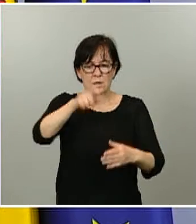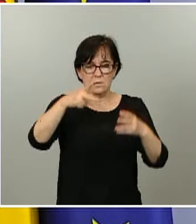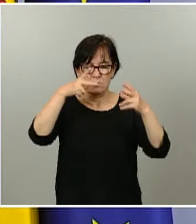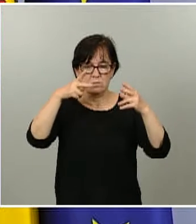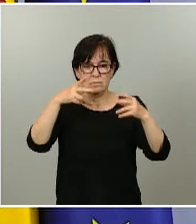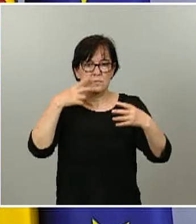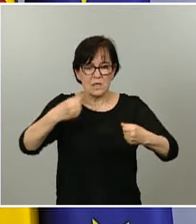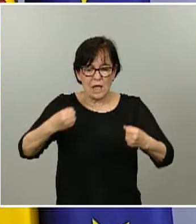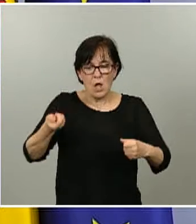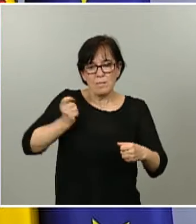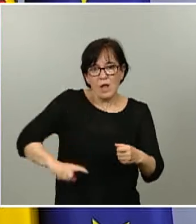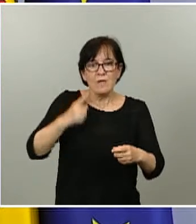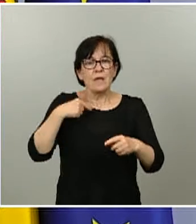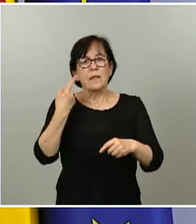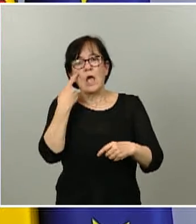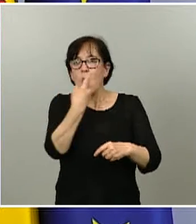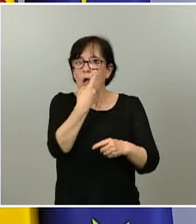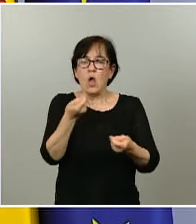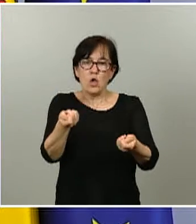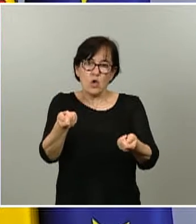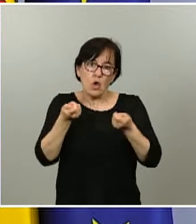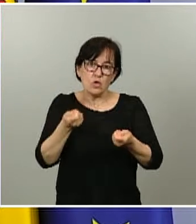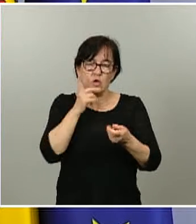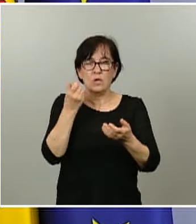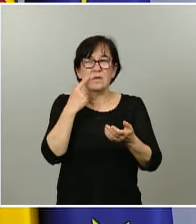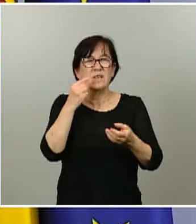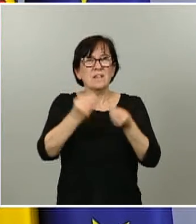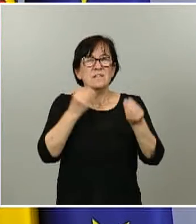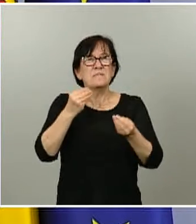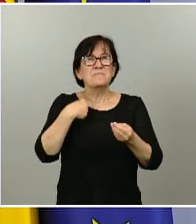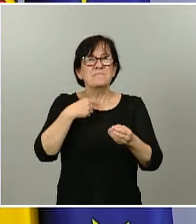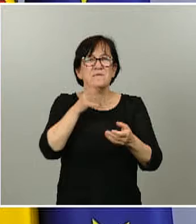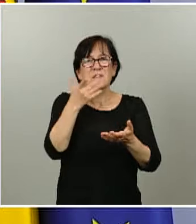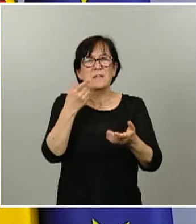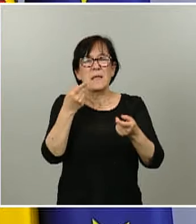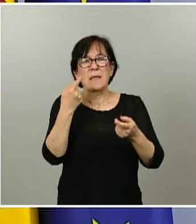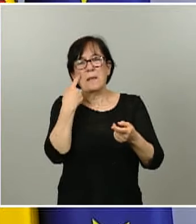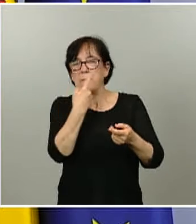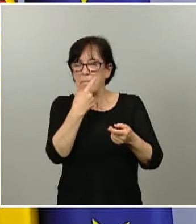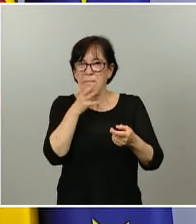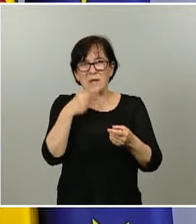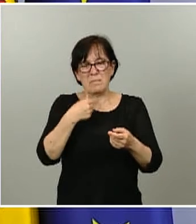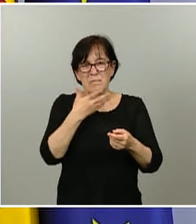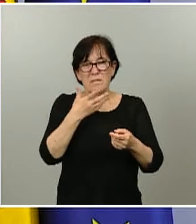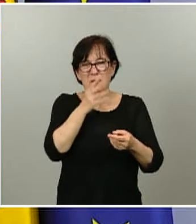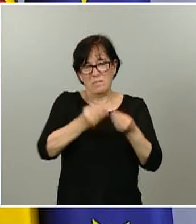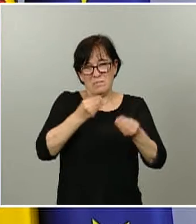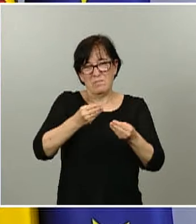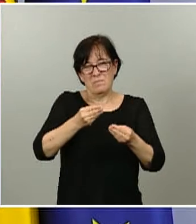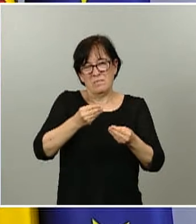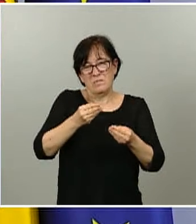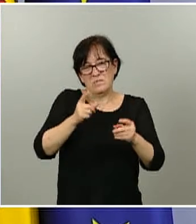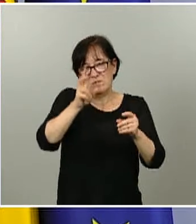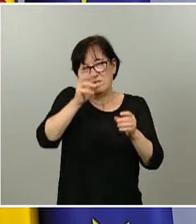las labores de vigilancia activa, mejor. Es una expresión que preferimos, de vigilancia de casos, una expresión que preferimos a la más común o popular